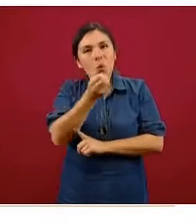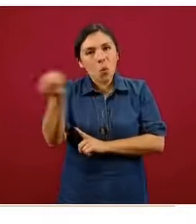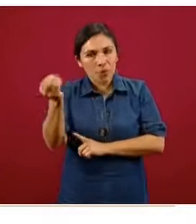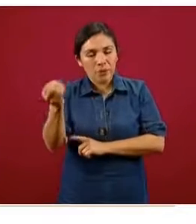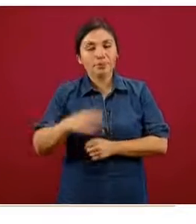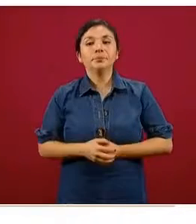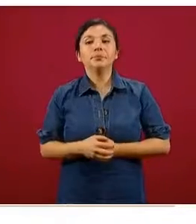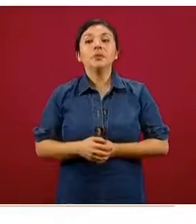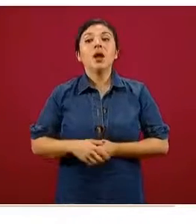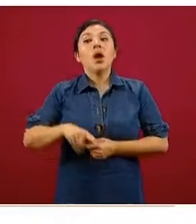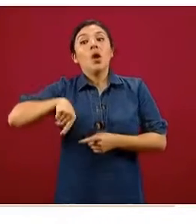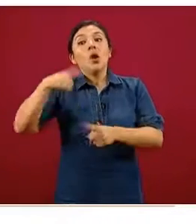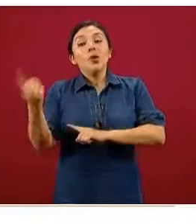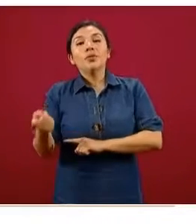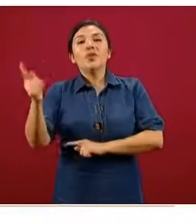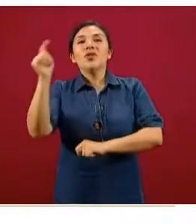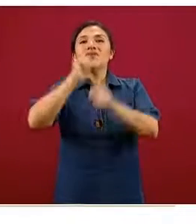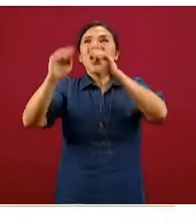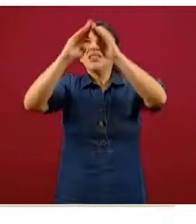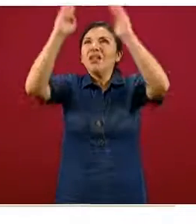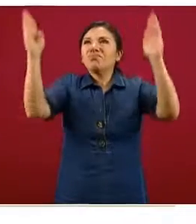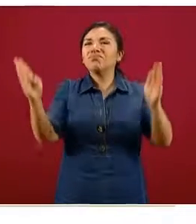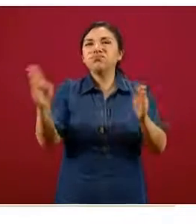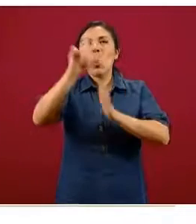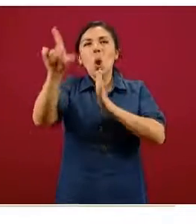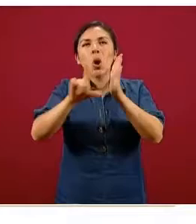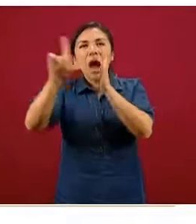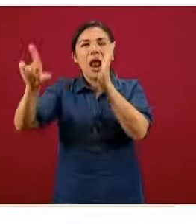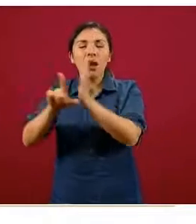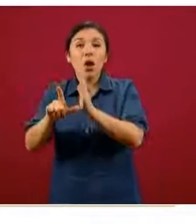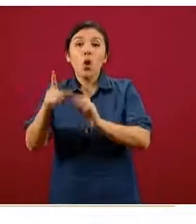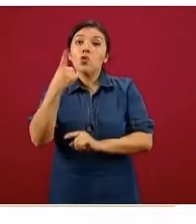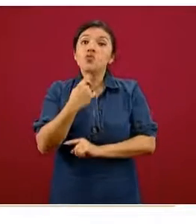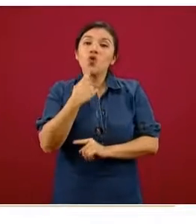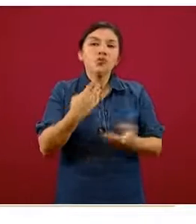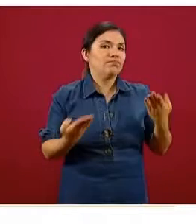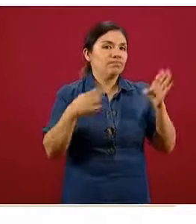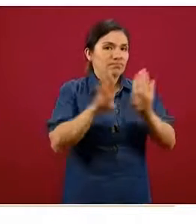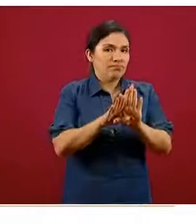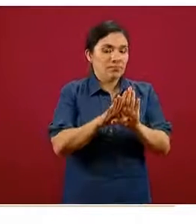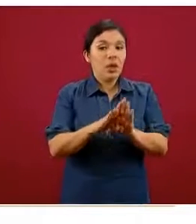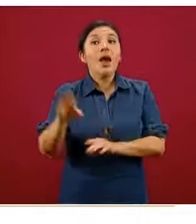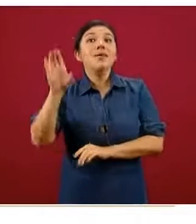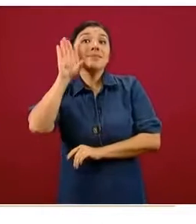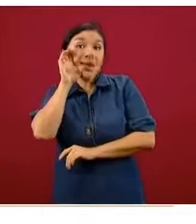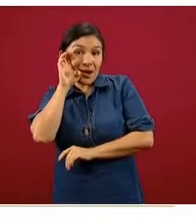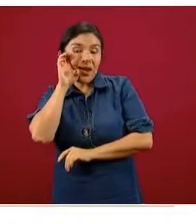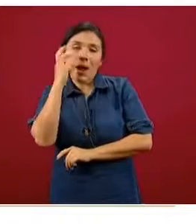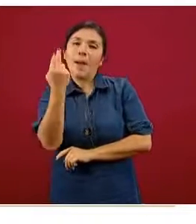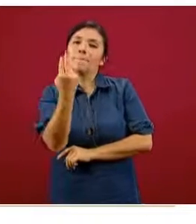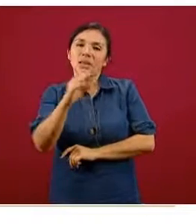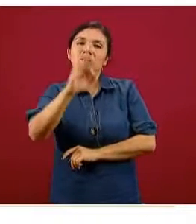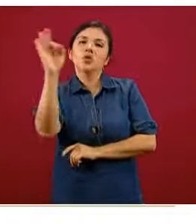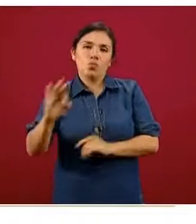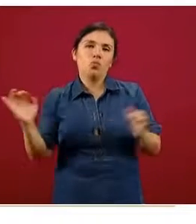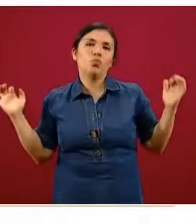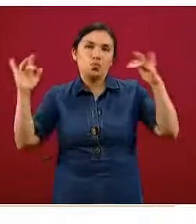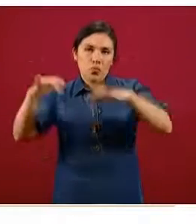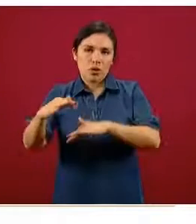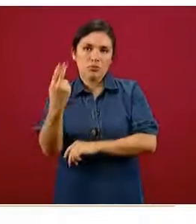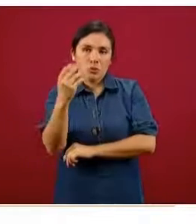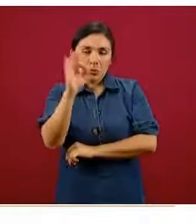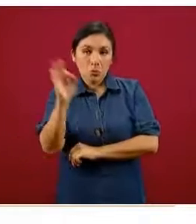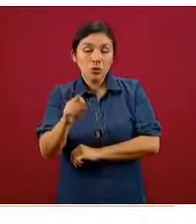personas. En el caso de centros comerciales, cerrados cuando estamos en rojo, 25% de aforo cuando estamos en